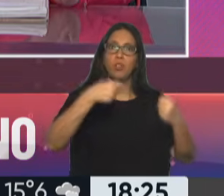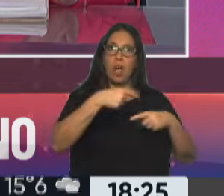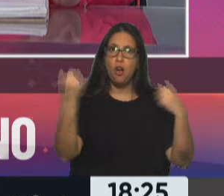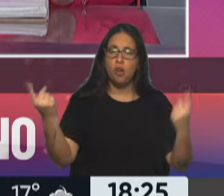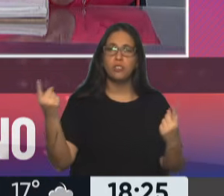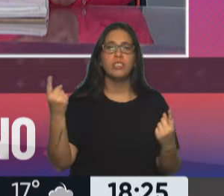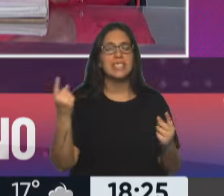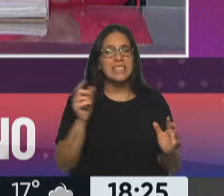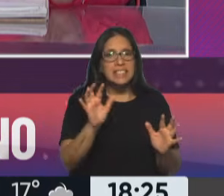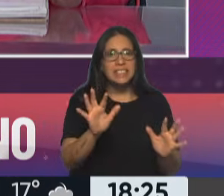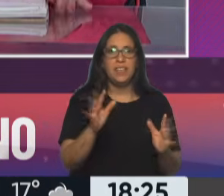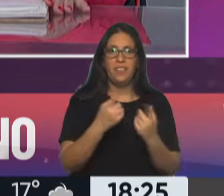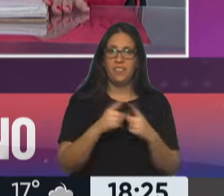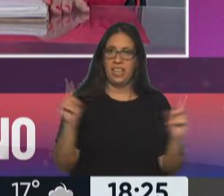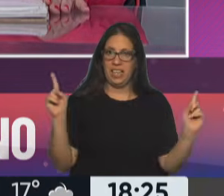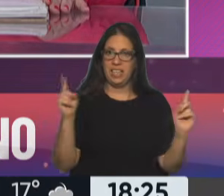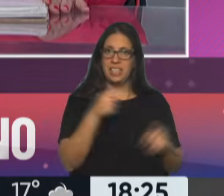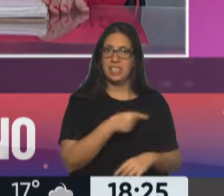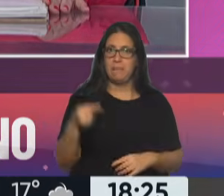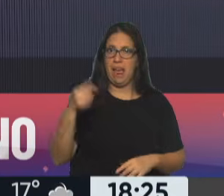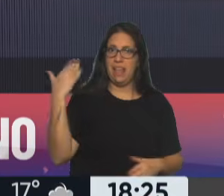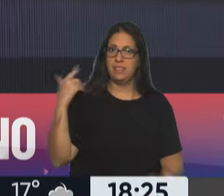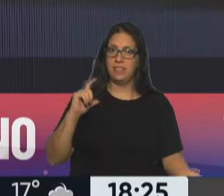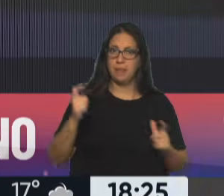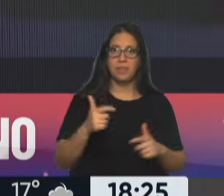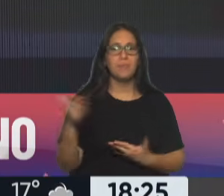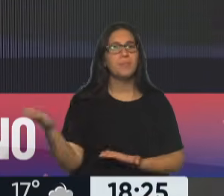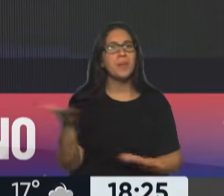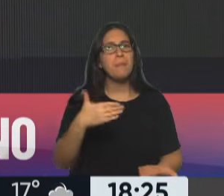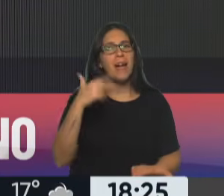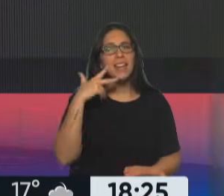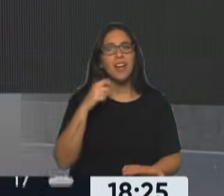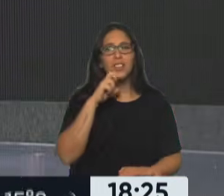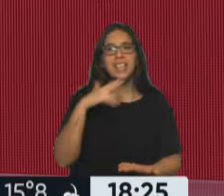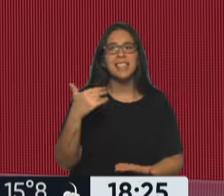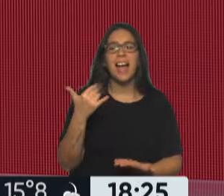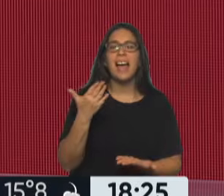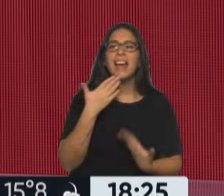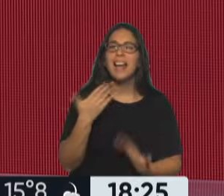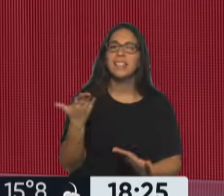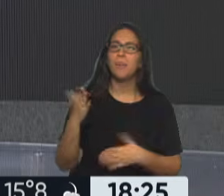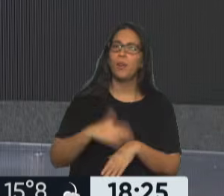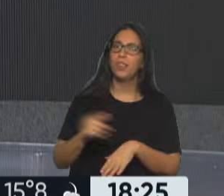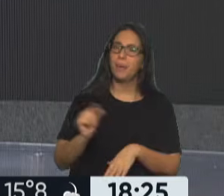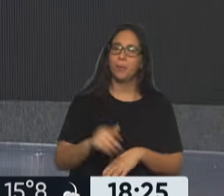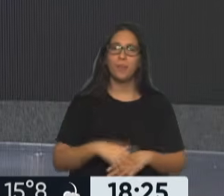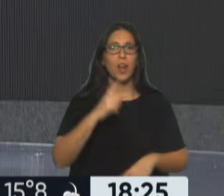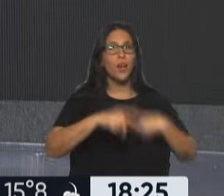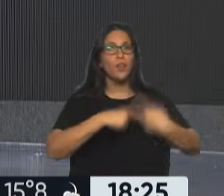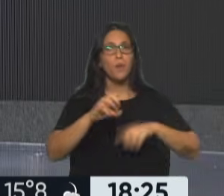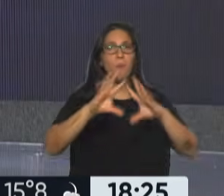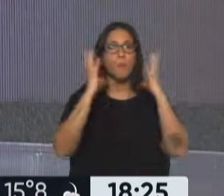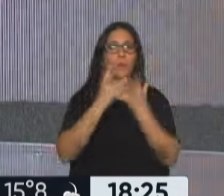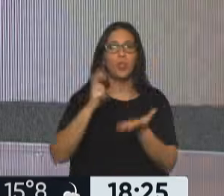una retórica diferente, por lo menos la de estas semanas. María Constanza, el placer de siempre. Gracias por estos minutos. Gracias a ustedes, Pablo. Muy bien, seguimos recorriendo el mundo.